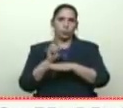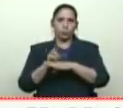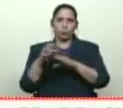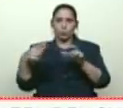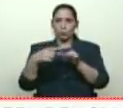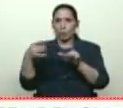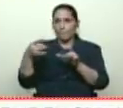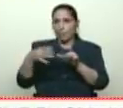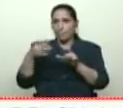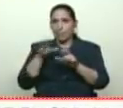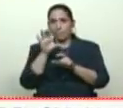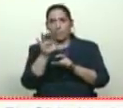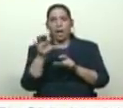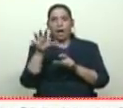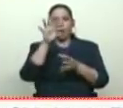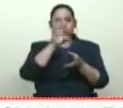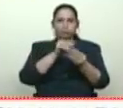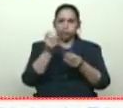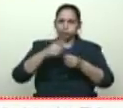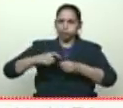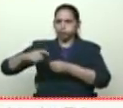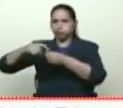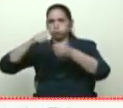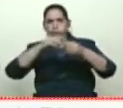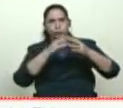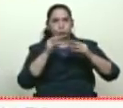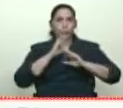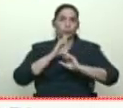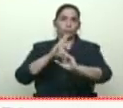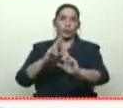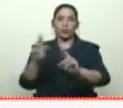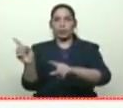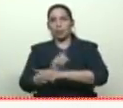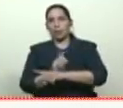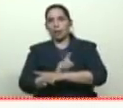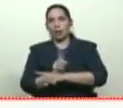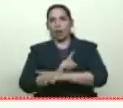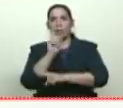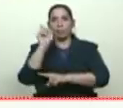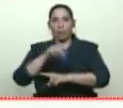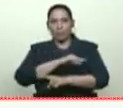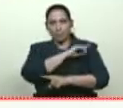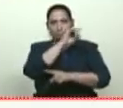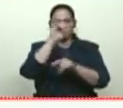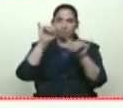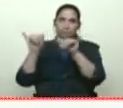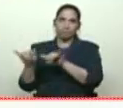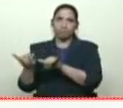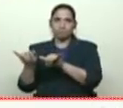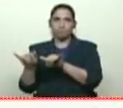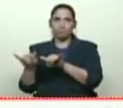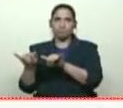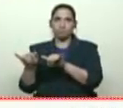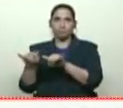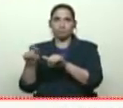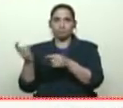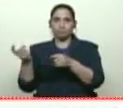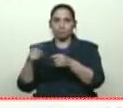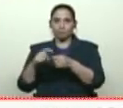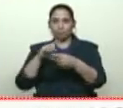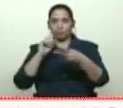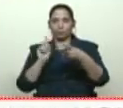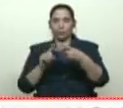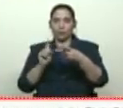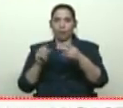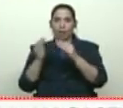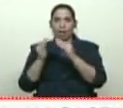patria para registrar todo lo que consigamos y la respuesta que estamos dando. Y al mismo tiempo estamos incorporando a hogares de la